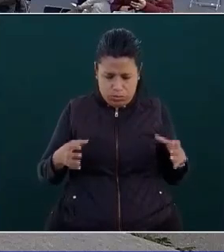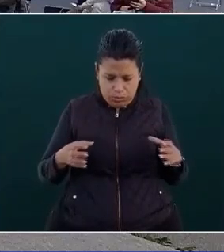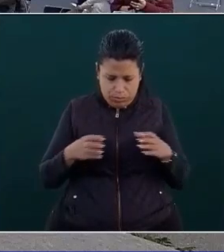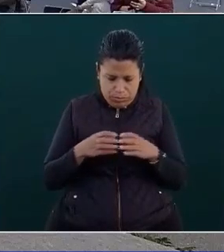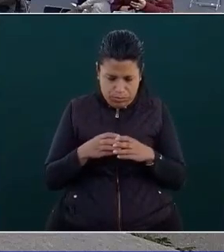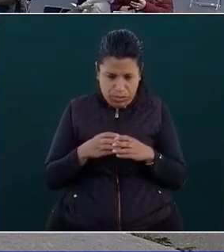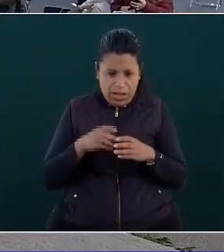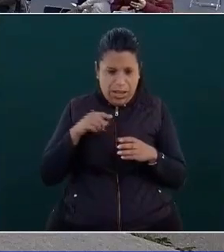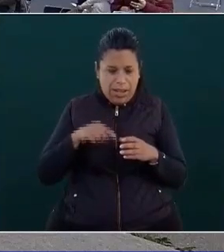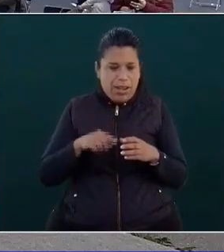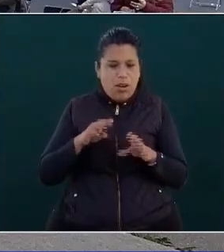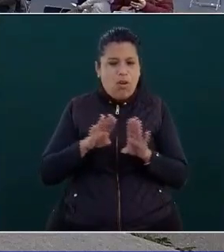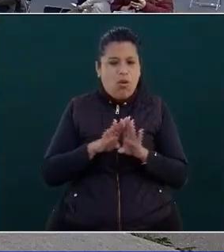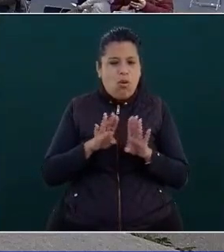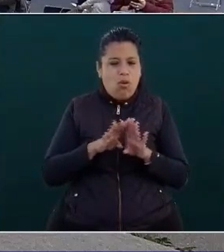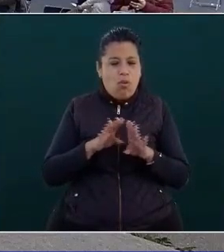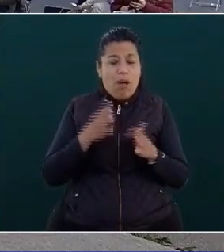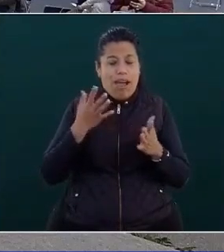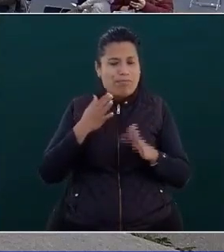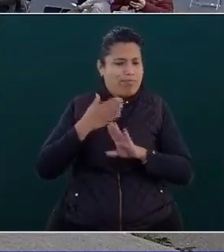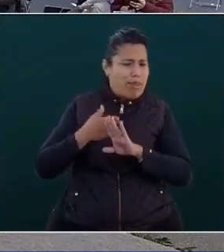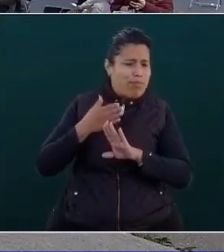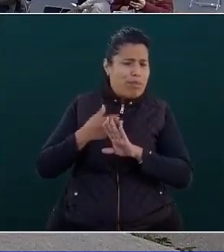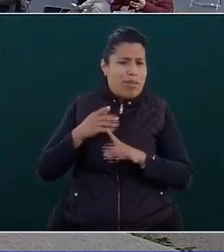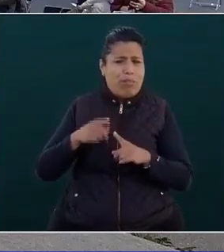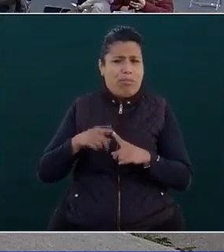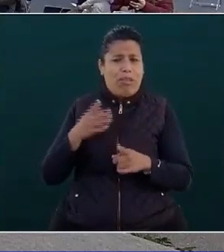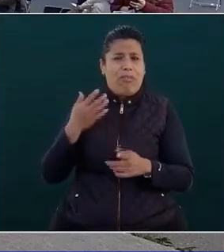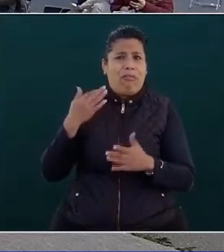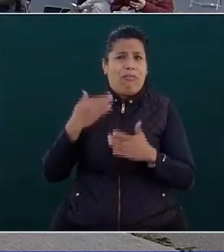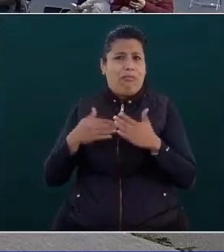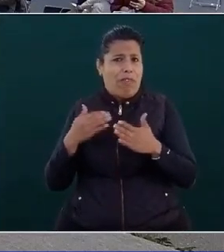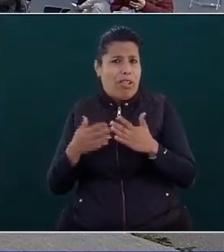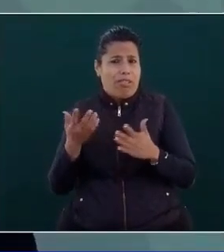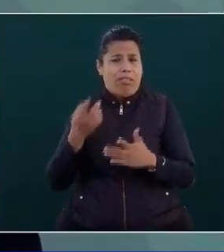a quejarse que la reforma eléctrica